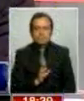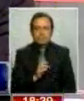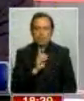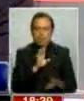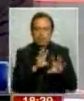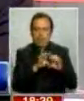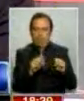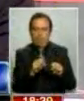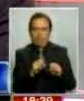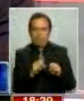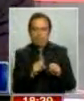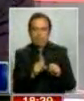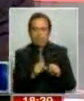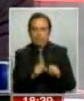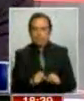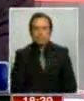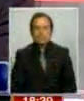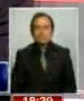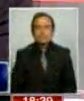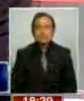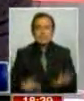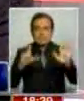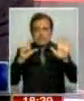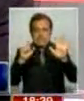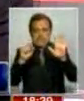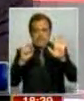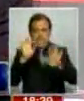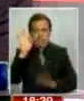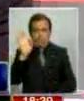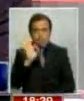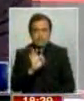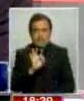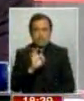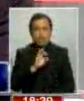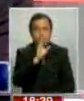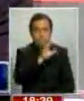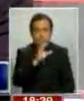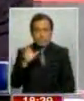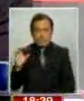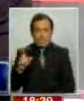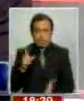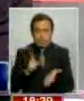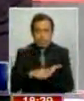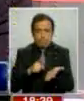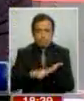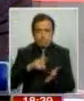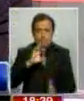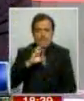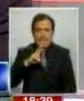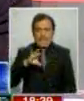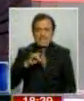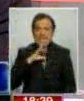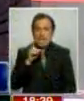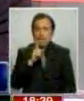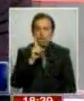concordar. El 70% de la población en los impuestos a la renta no se ve afectada.